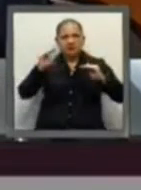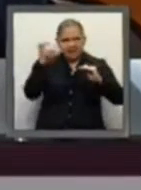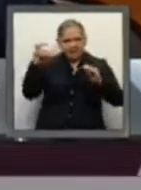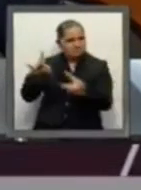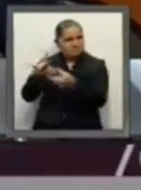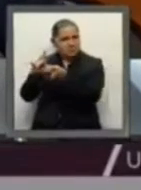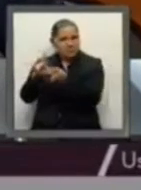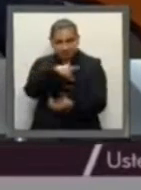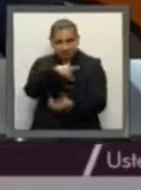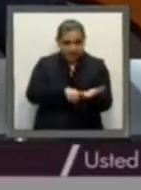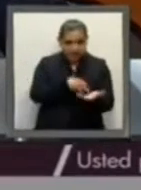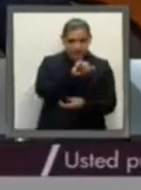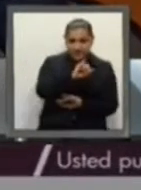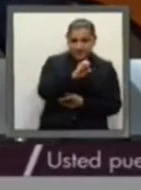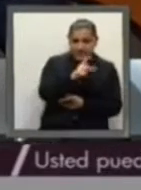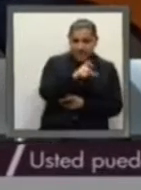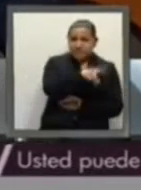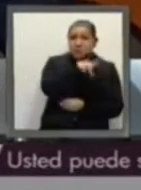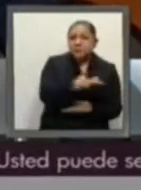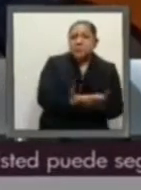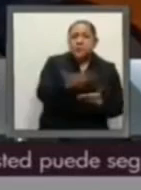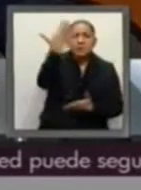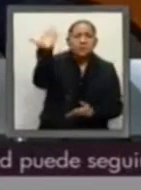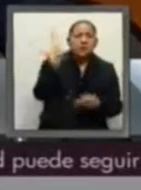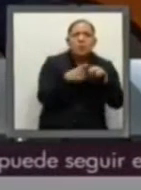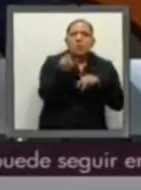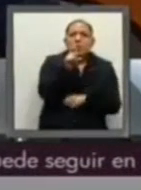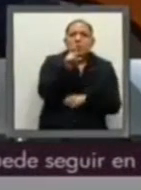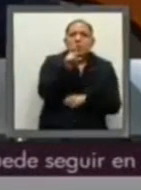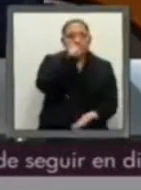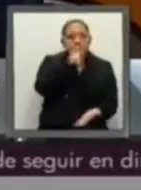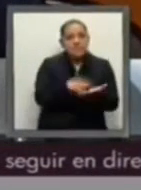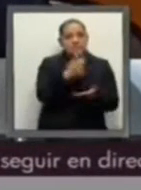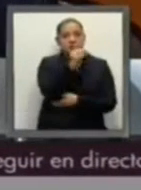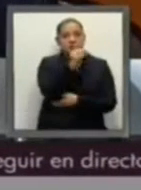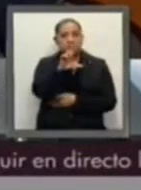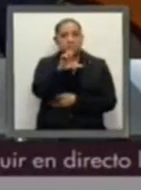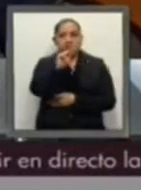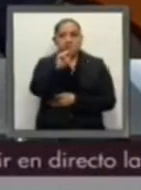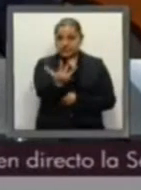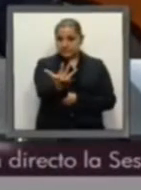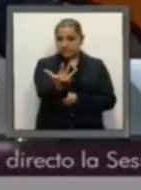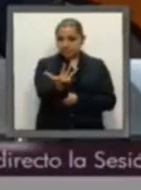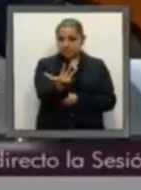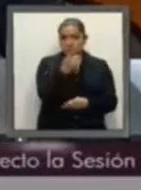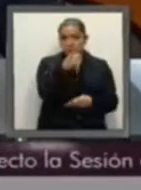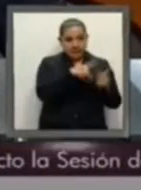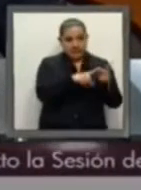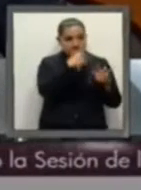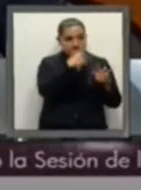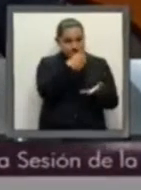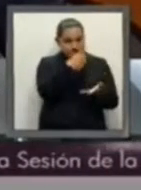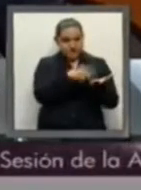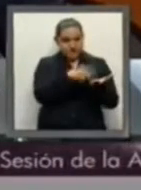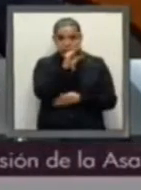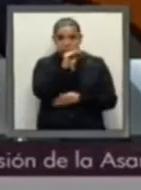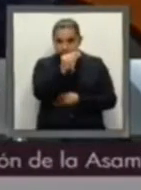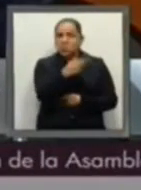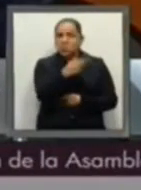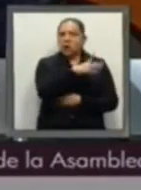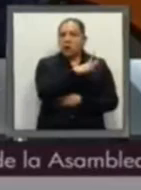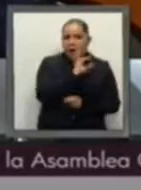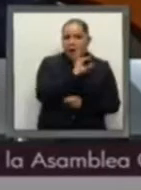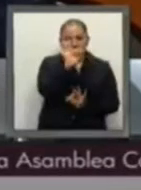el jets el jets existe desde 1985 en 94 y era variable toda la época